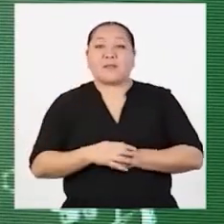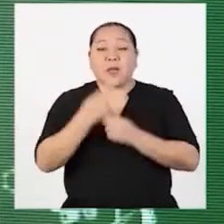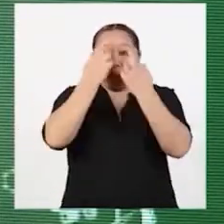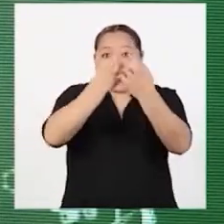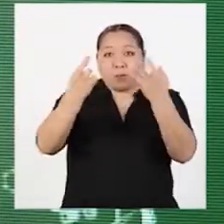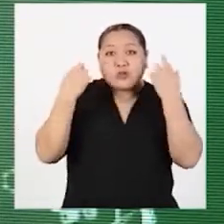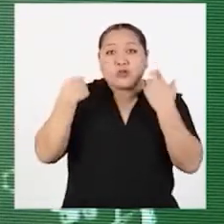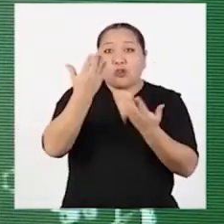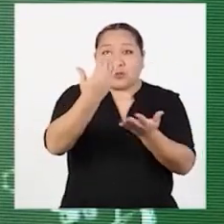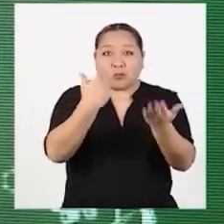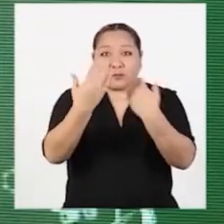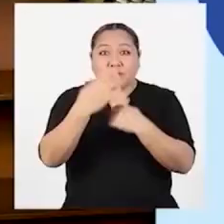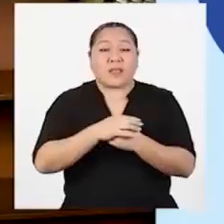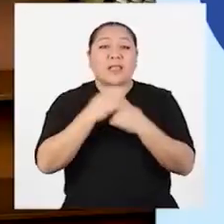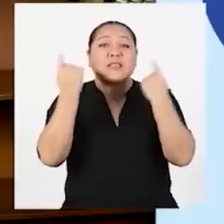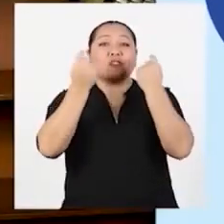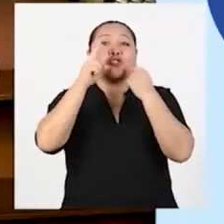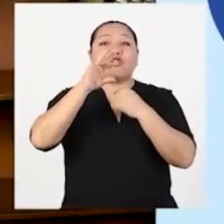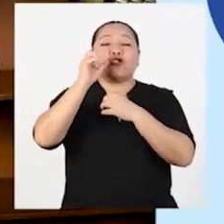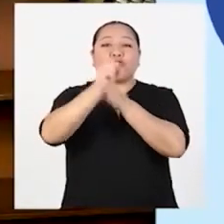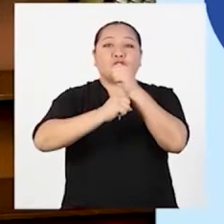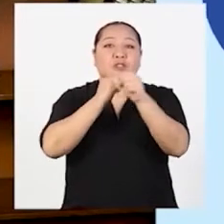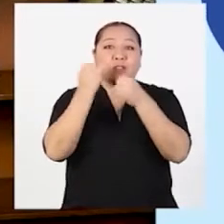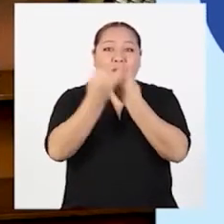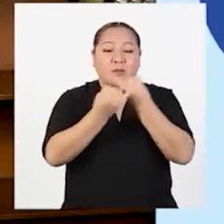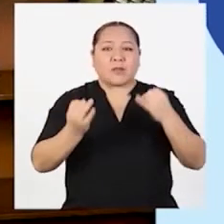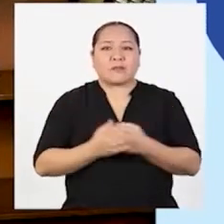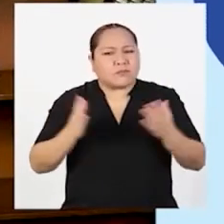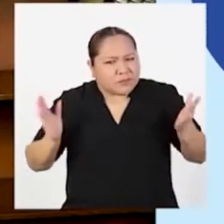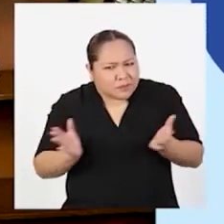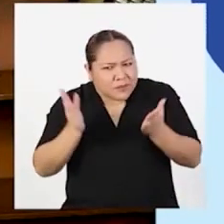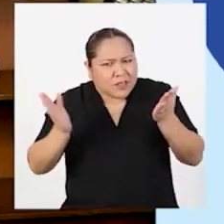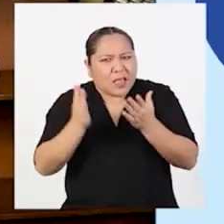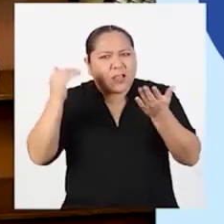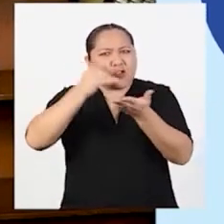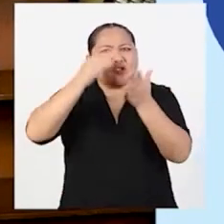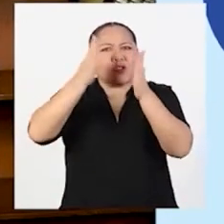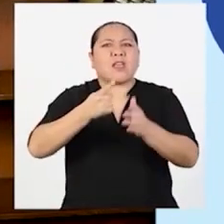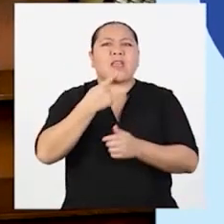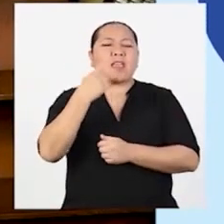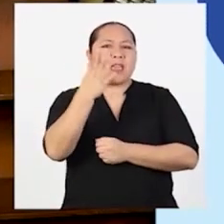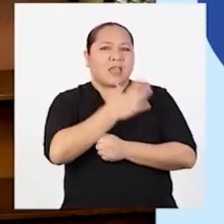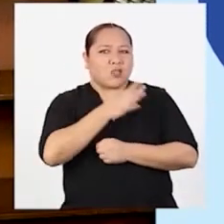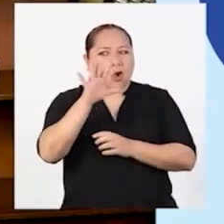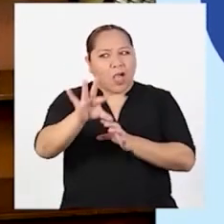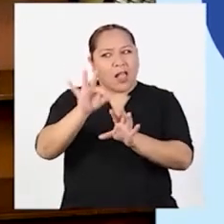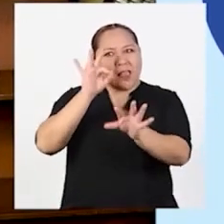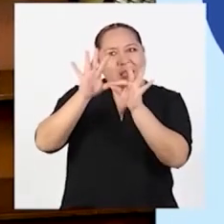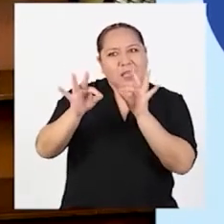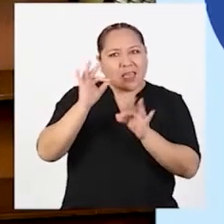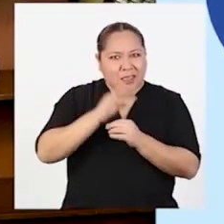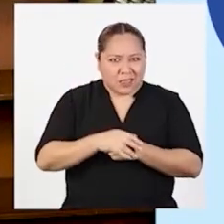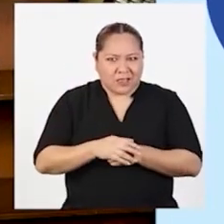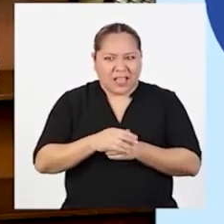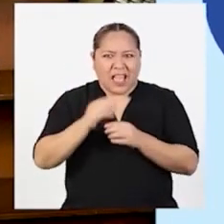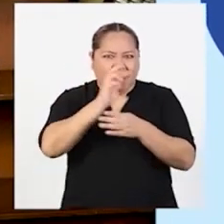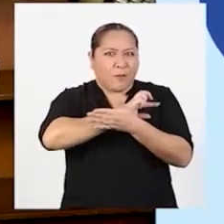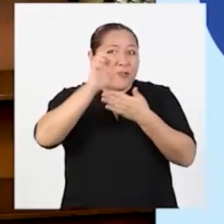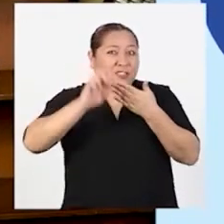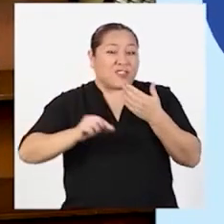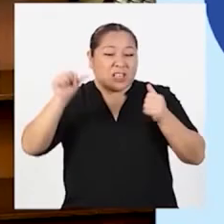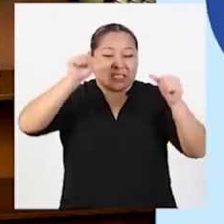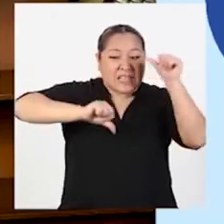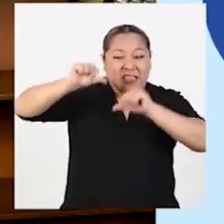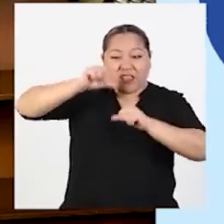y algunos de ellos también? Por supuesto, Mario. Pero antes, quiero hacer un llamado a la vocación científica por la biología y